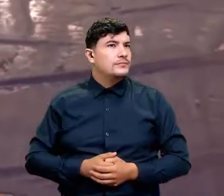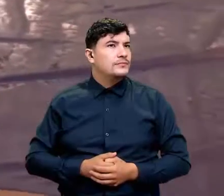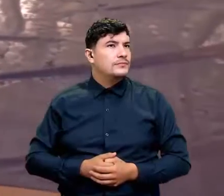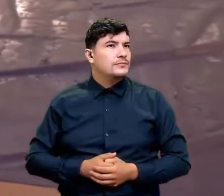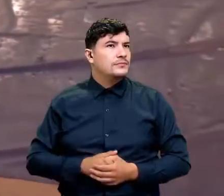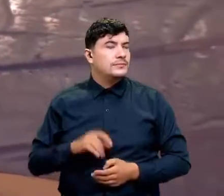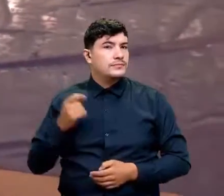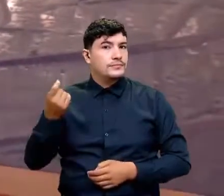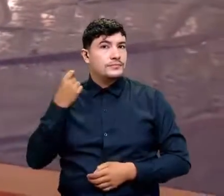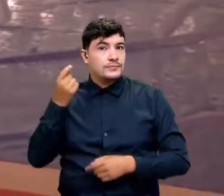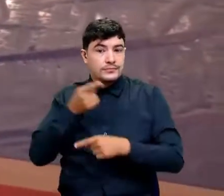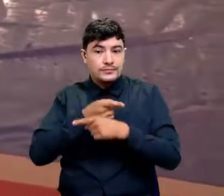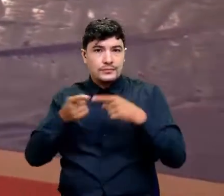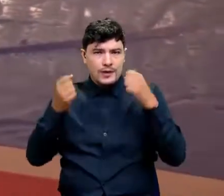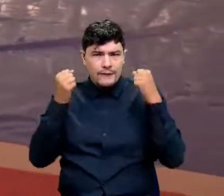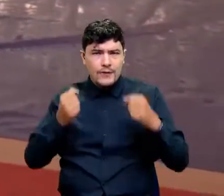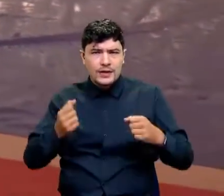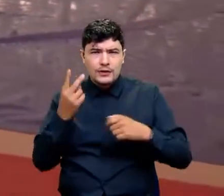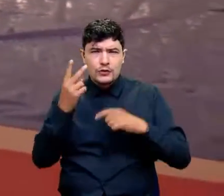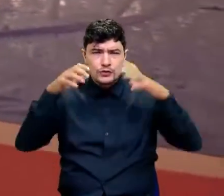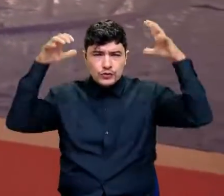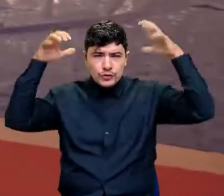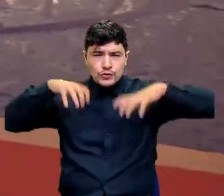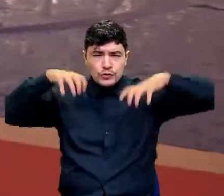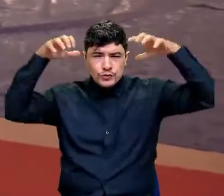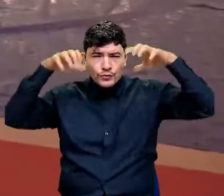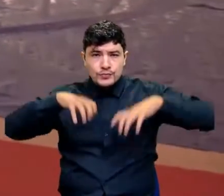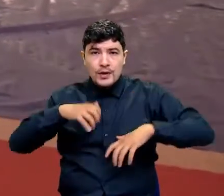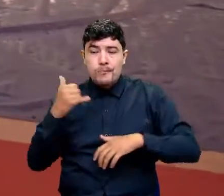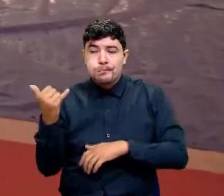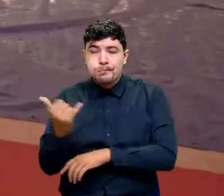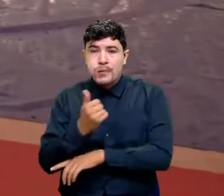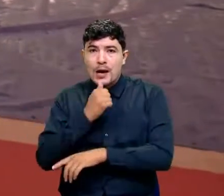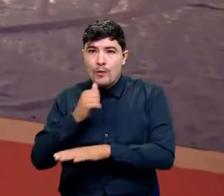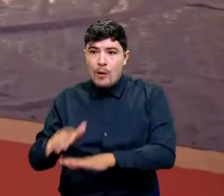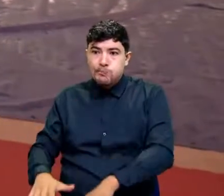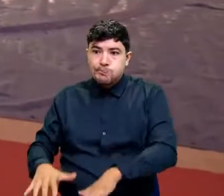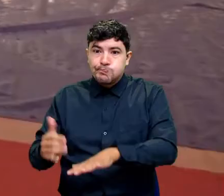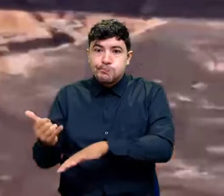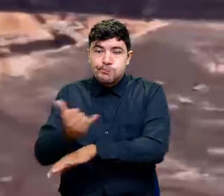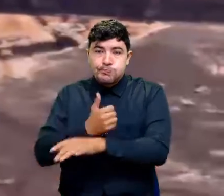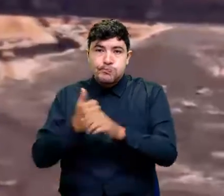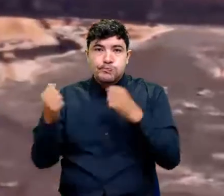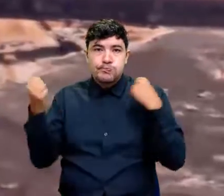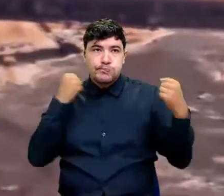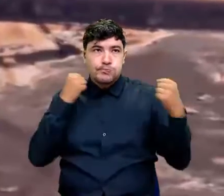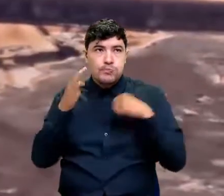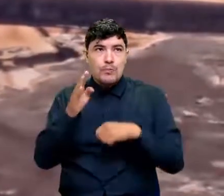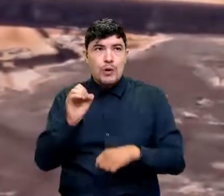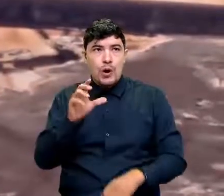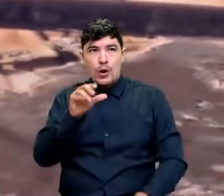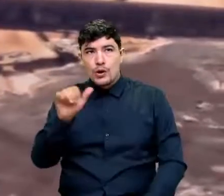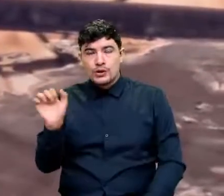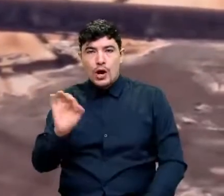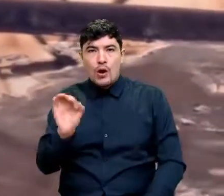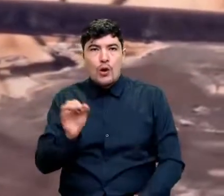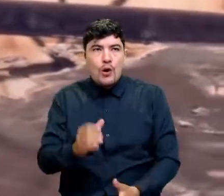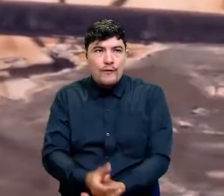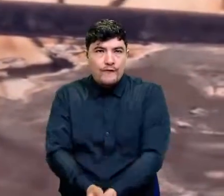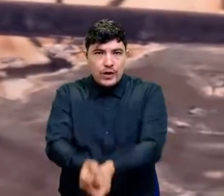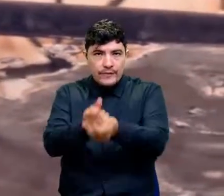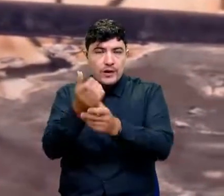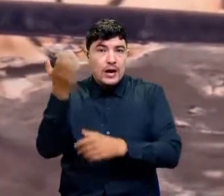En la última semana, dos fuertes aguaceros han dejado como saldo lagunas en el piso donde se entrena gimnasia, bocha y voleibol. Vine el domingo